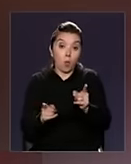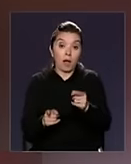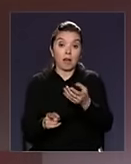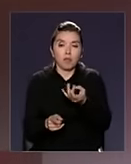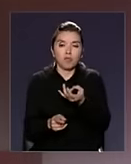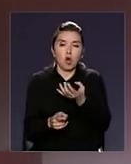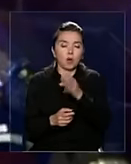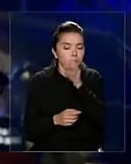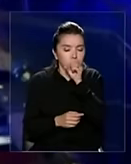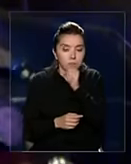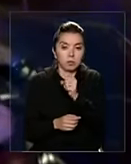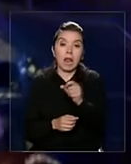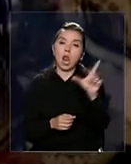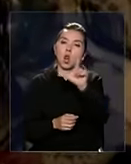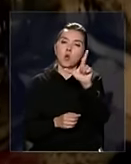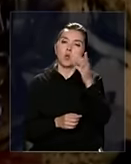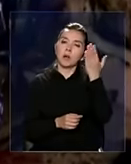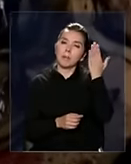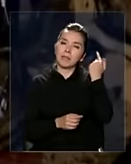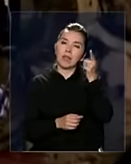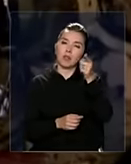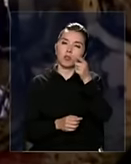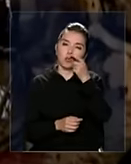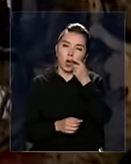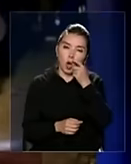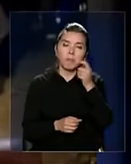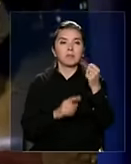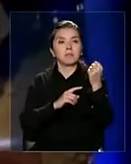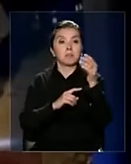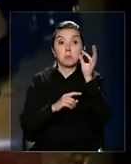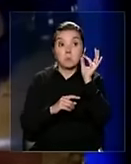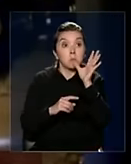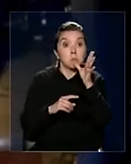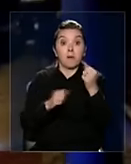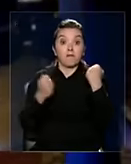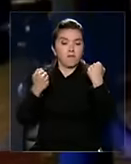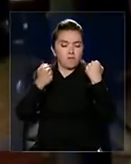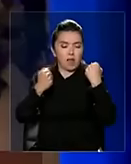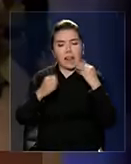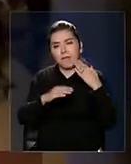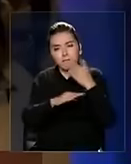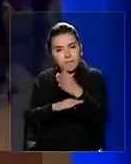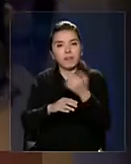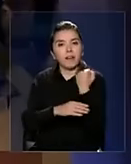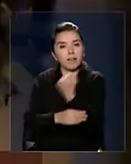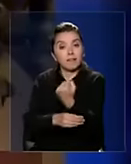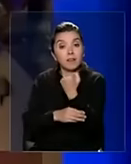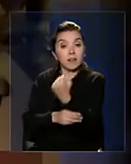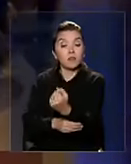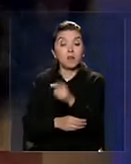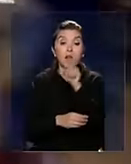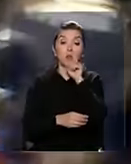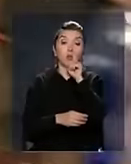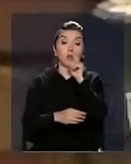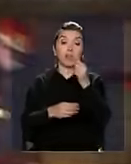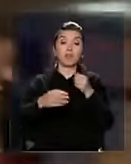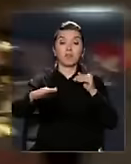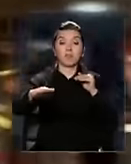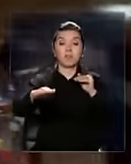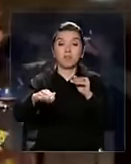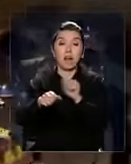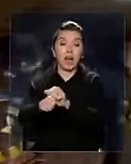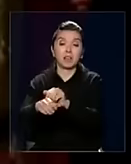El pasado lunes les contamos cómo estos valientes voluntarios que iban a ayudar en la zona afectada por los incendios forestales sufrieron un accidente luego